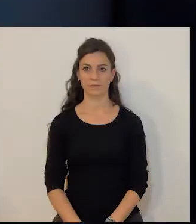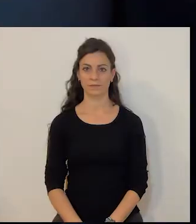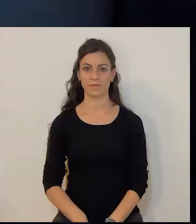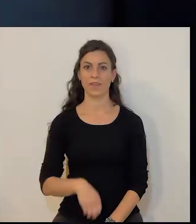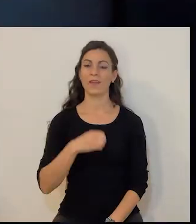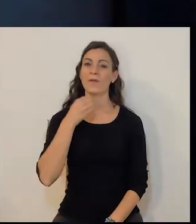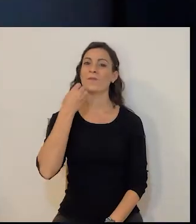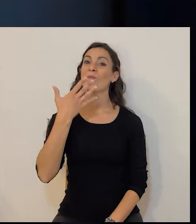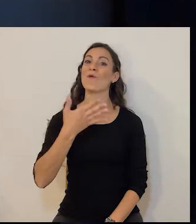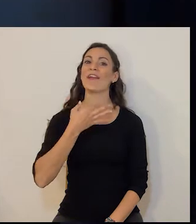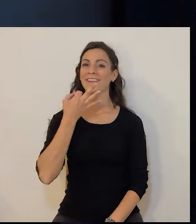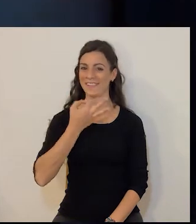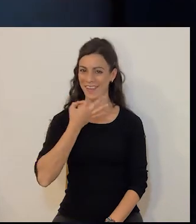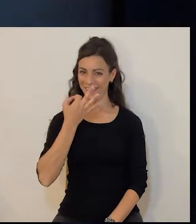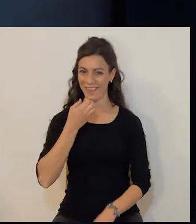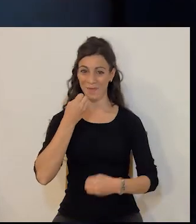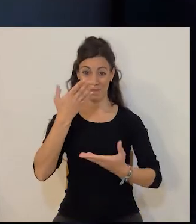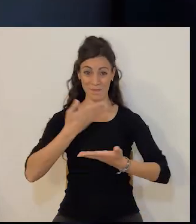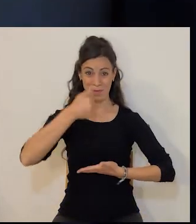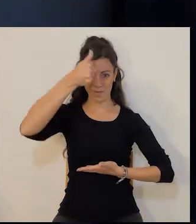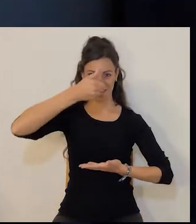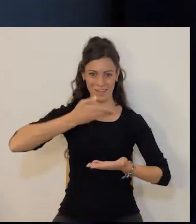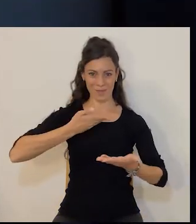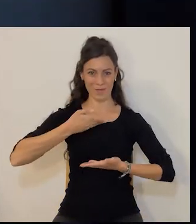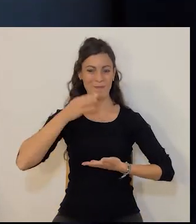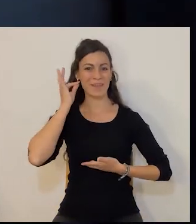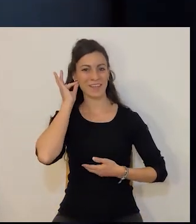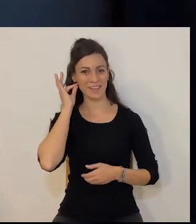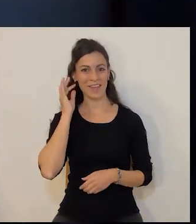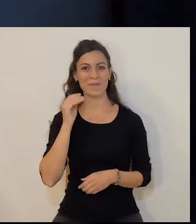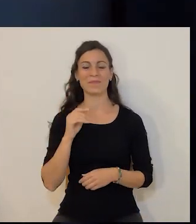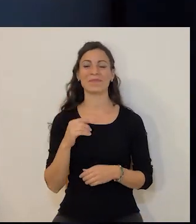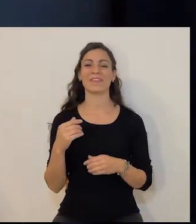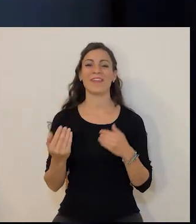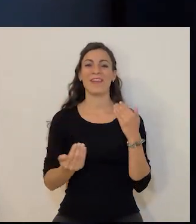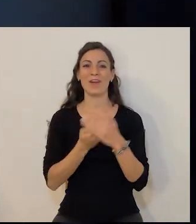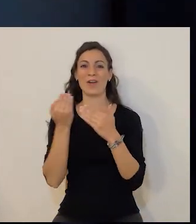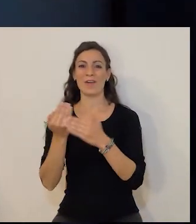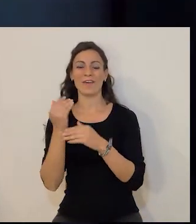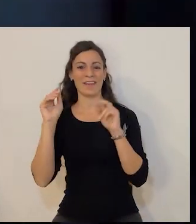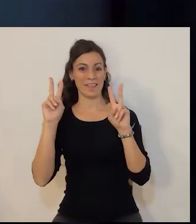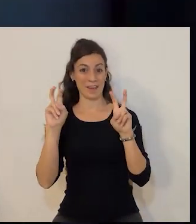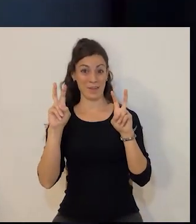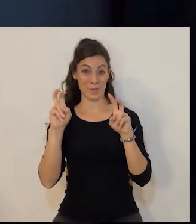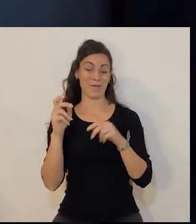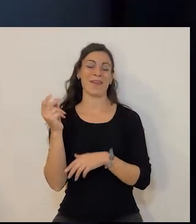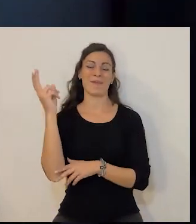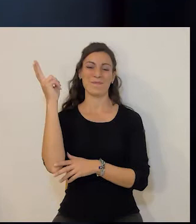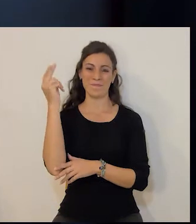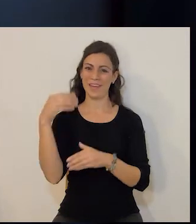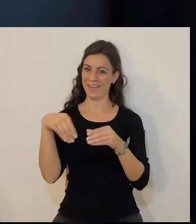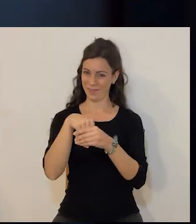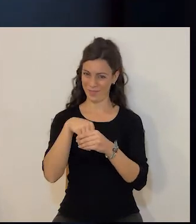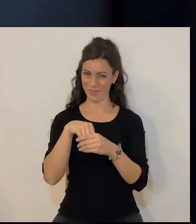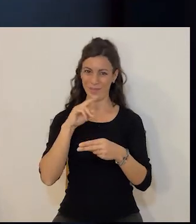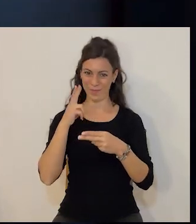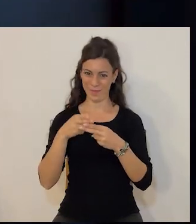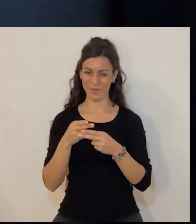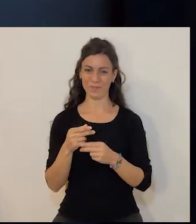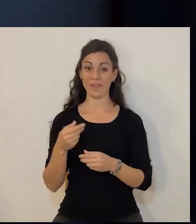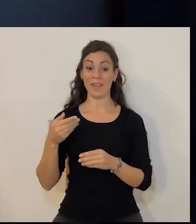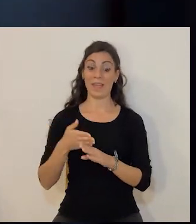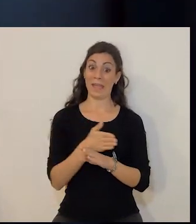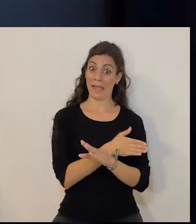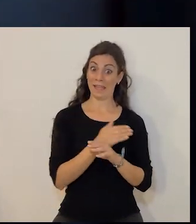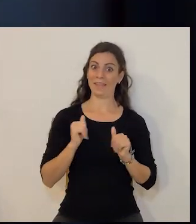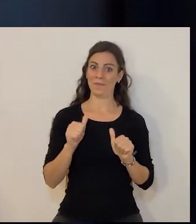Buenas tardes, bienvenida, bienvenido a una nueva jornada de Viernes Inclusivo. Antes de comenzar, queremos que veáis de